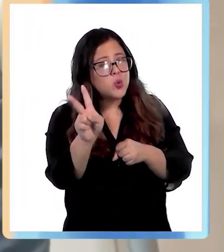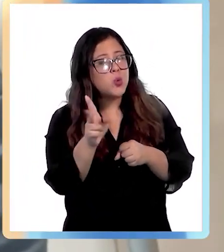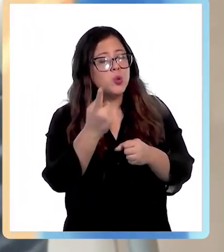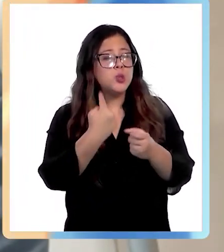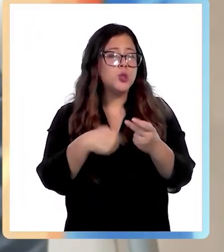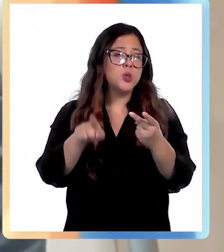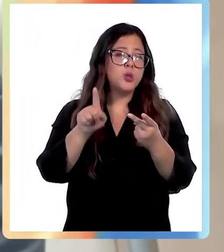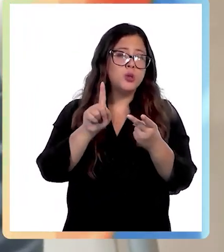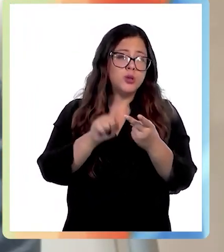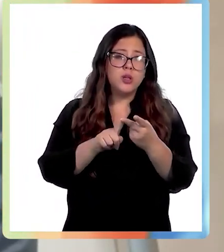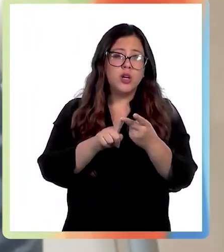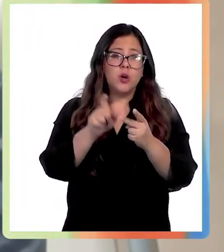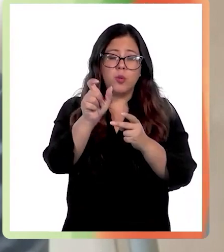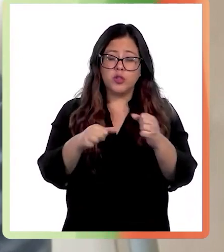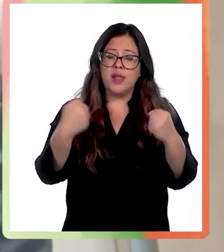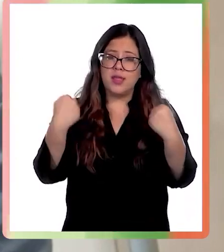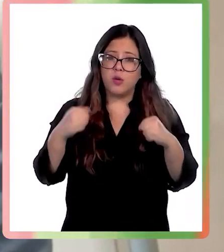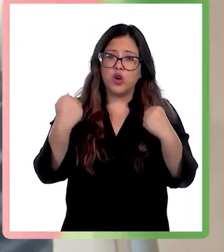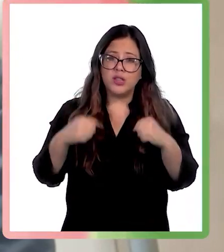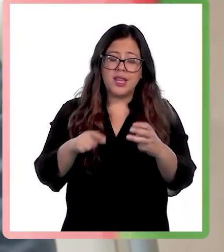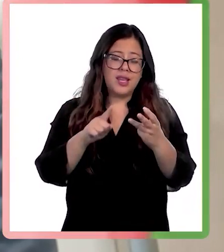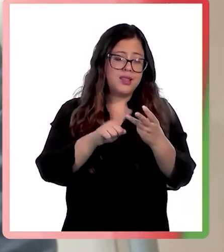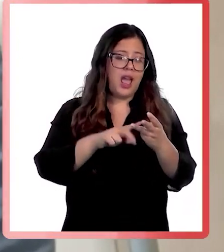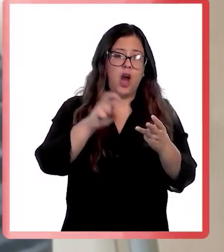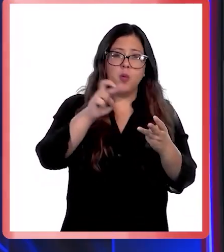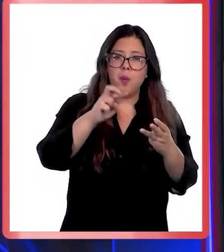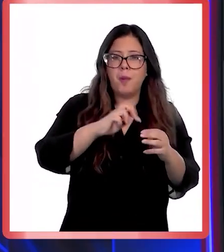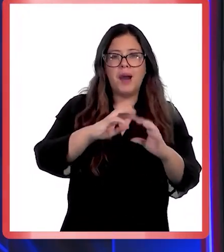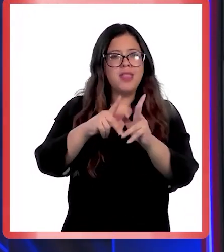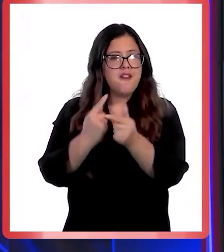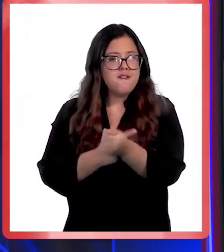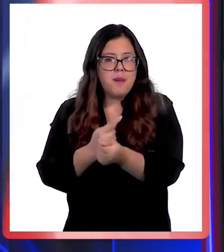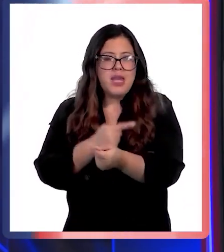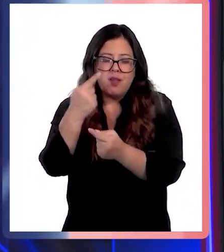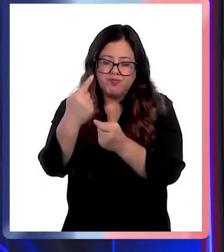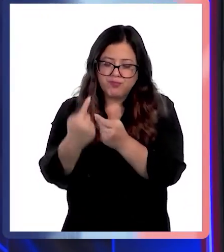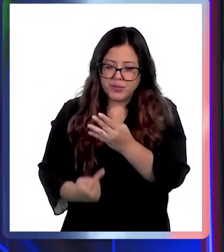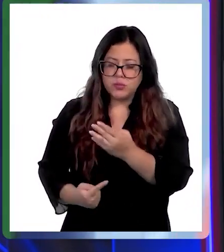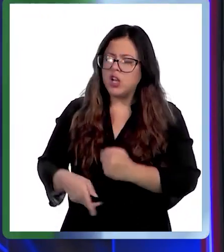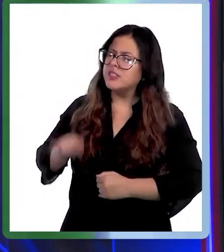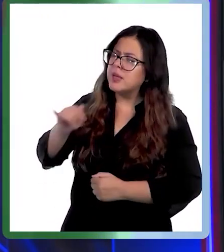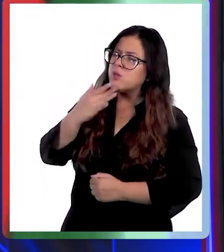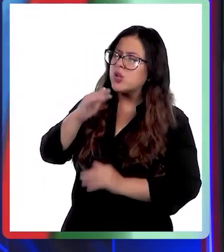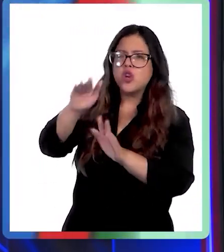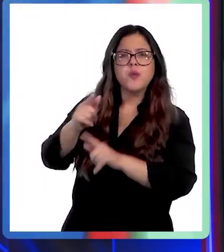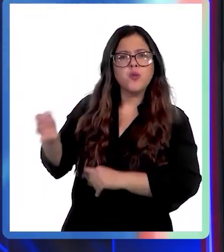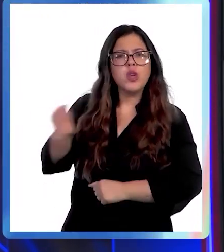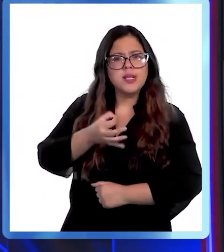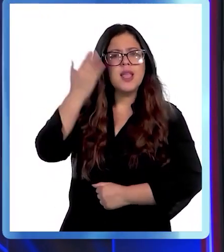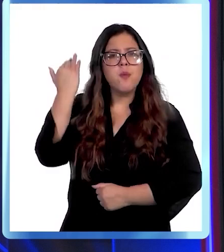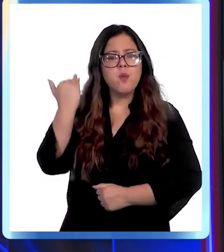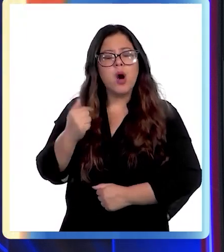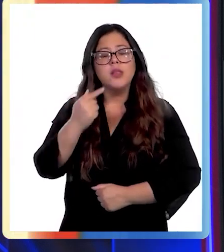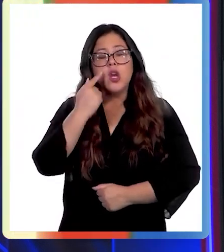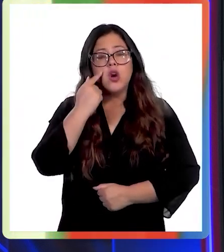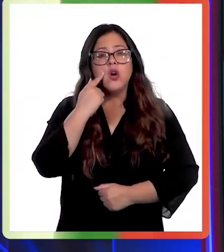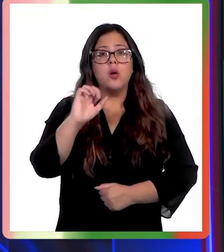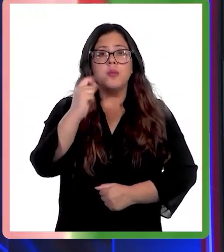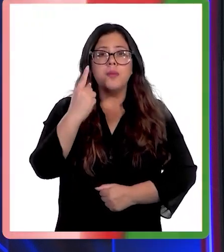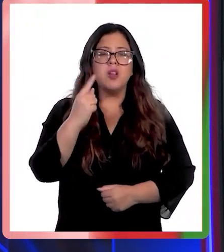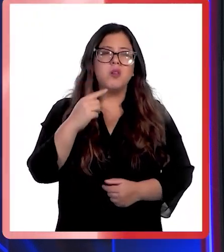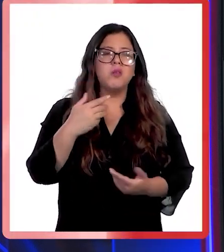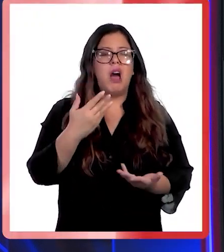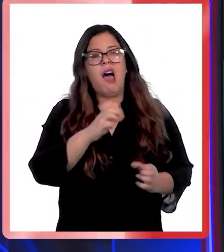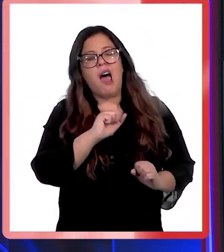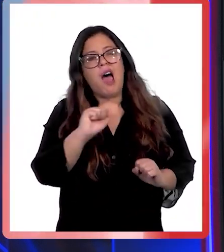tu desempeño como deportista, tu desempeño como padre de familia. Sí, porque a fin de cuentas es lo que decíamos, ya quizás en primera instancia uno